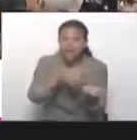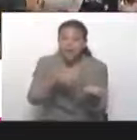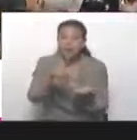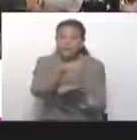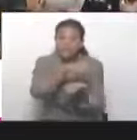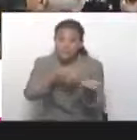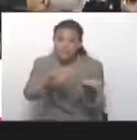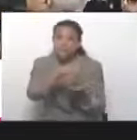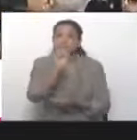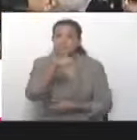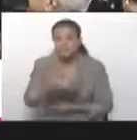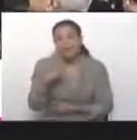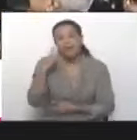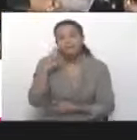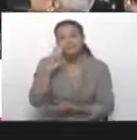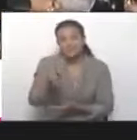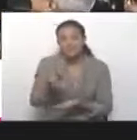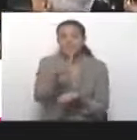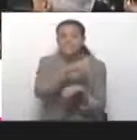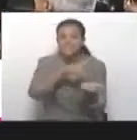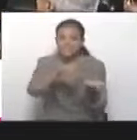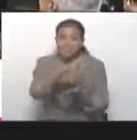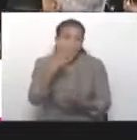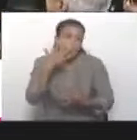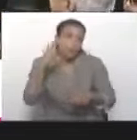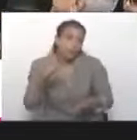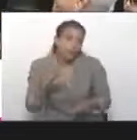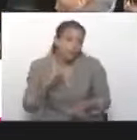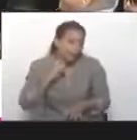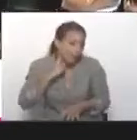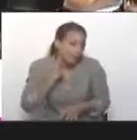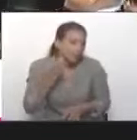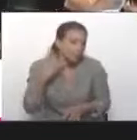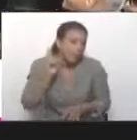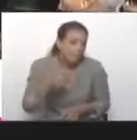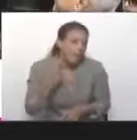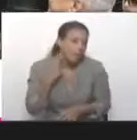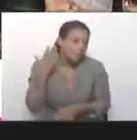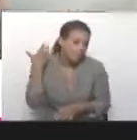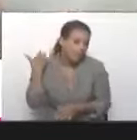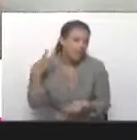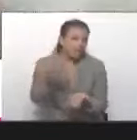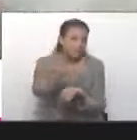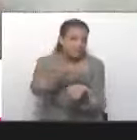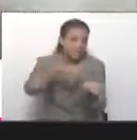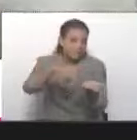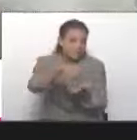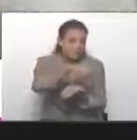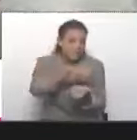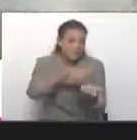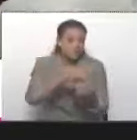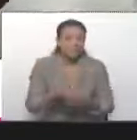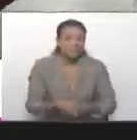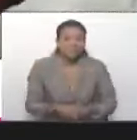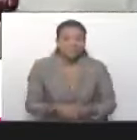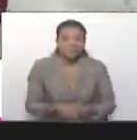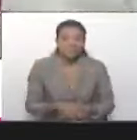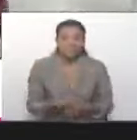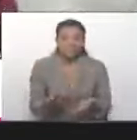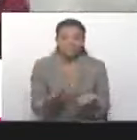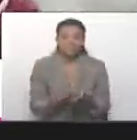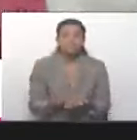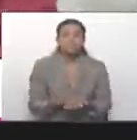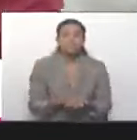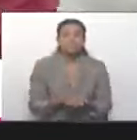un CD? Ah, bueno, el CD por lo menos lo han visto. Ah, el CD tenía la lógica también del acetato. Se rayaba